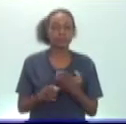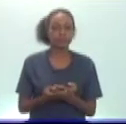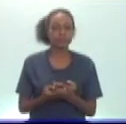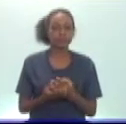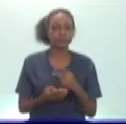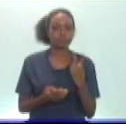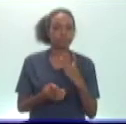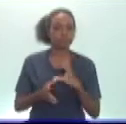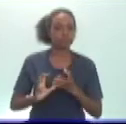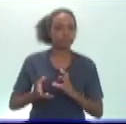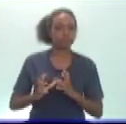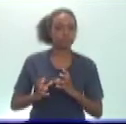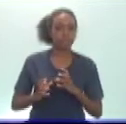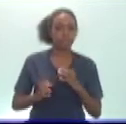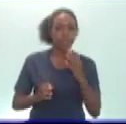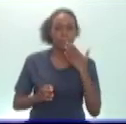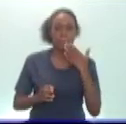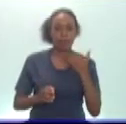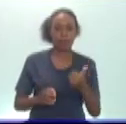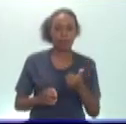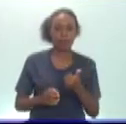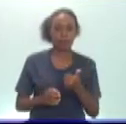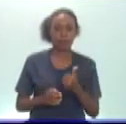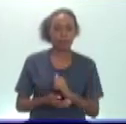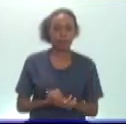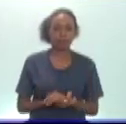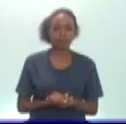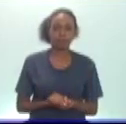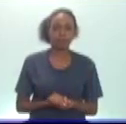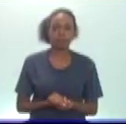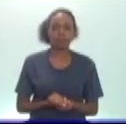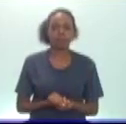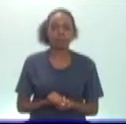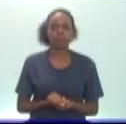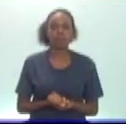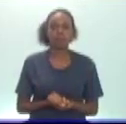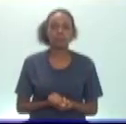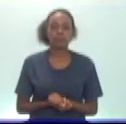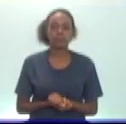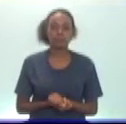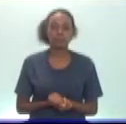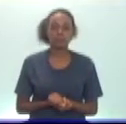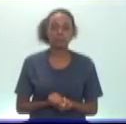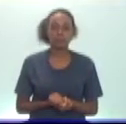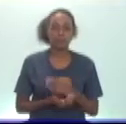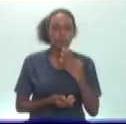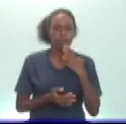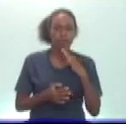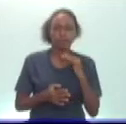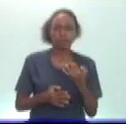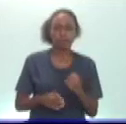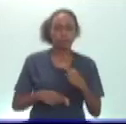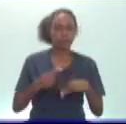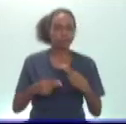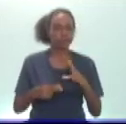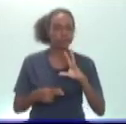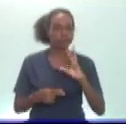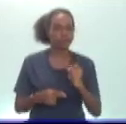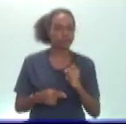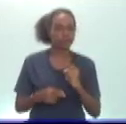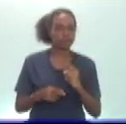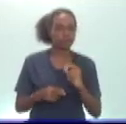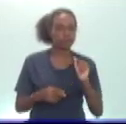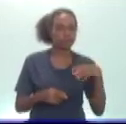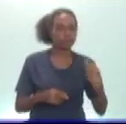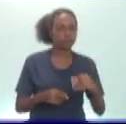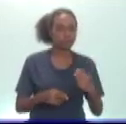es correcto porque tiene mayor seguridad del ejercicio. Vamos entonces a ver cómo procedemos a calcular este ejercicio en